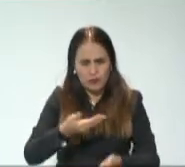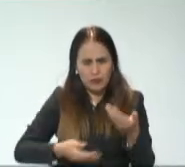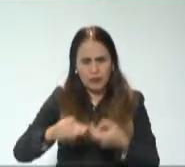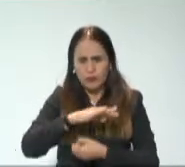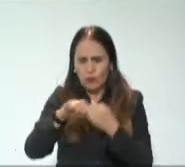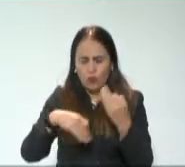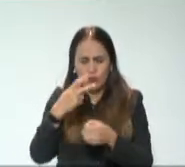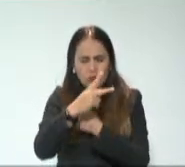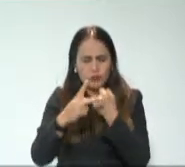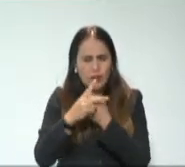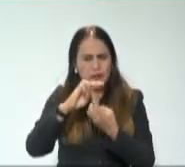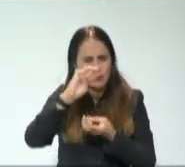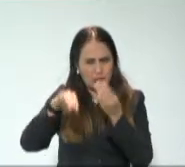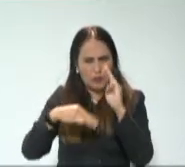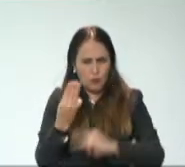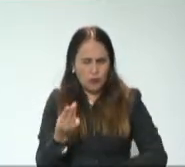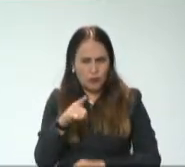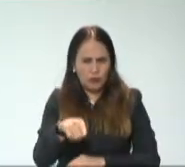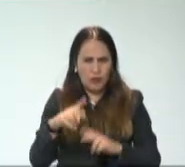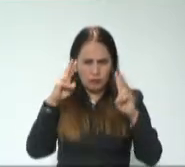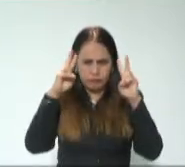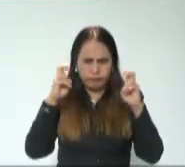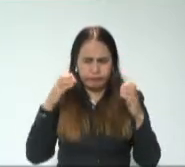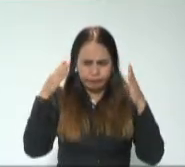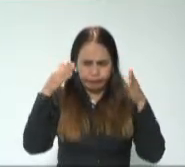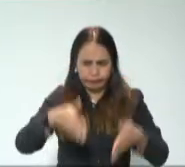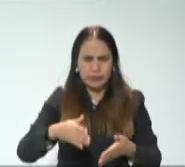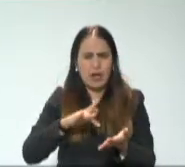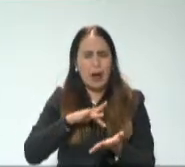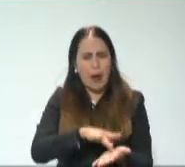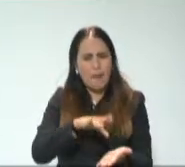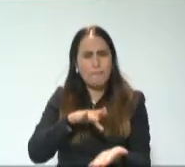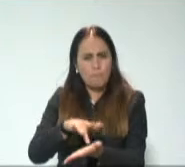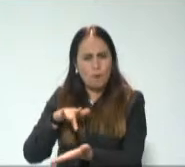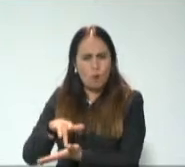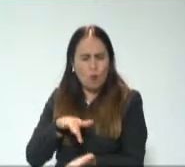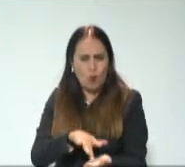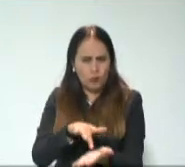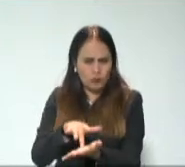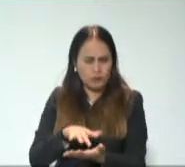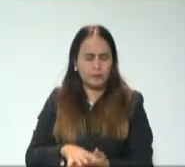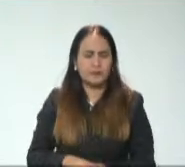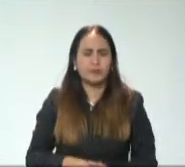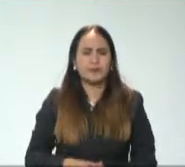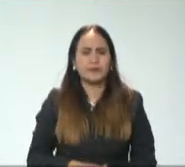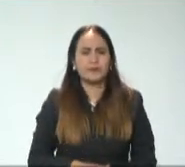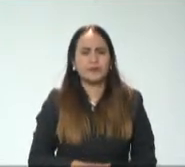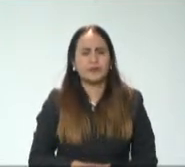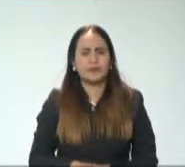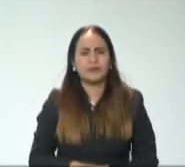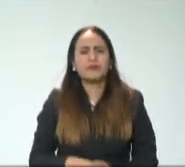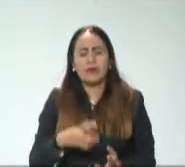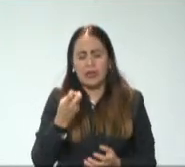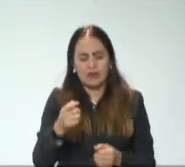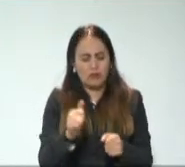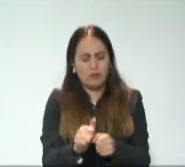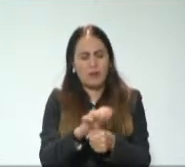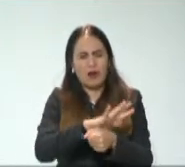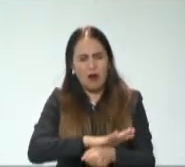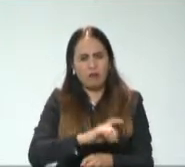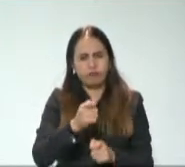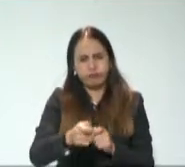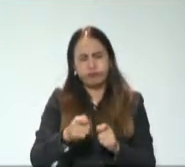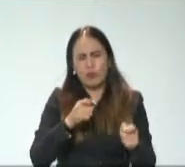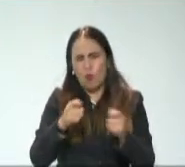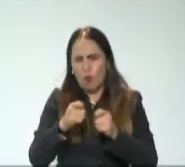en relación a los apoyos que se pueden generar para el covid para poder enfrentar esta pandemia